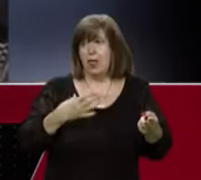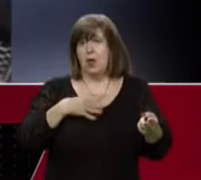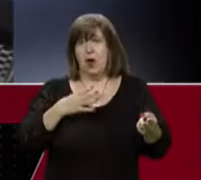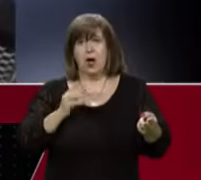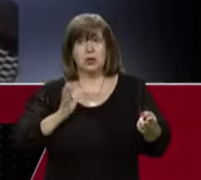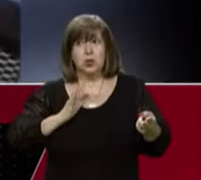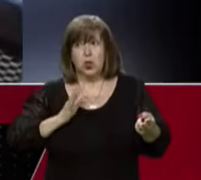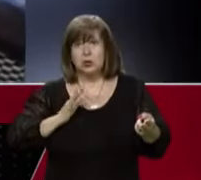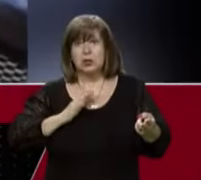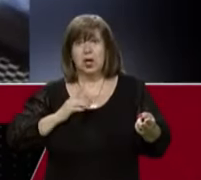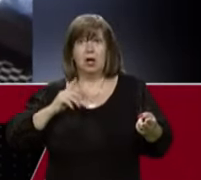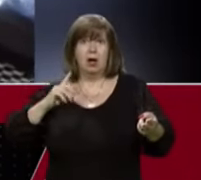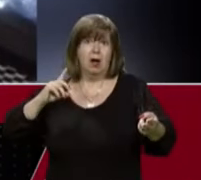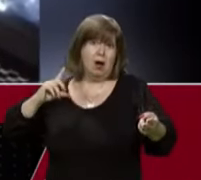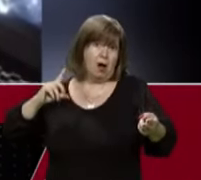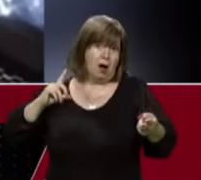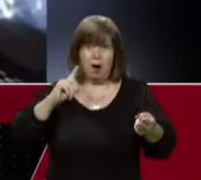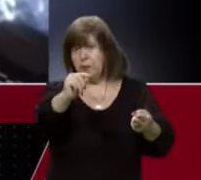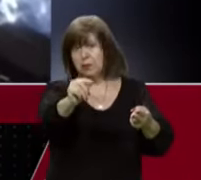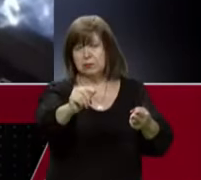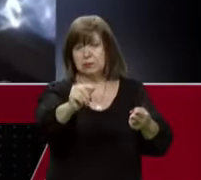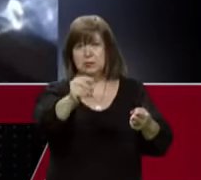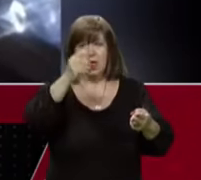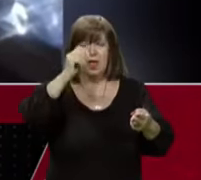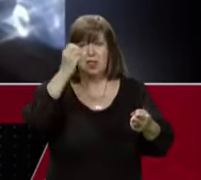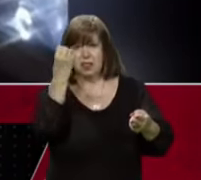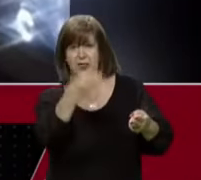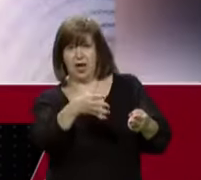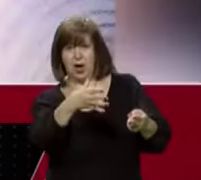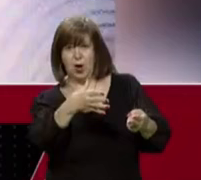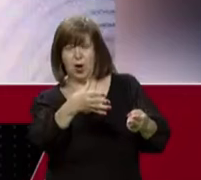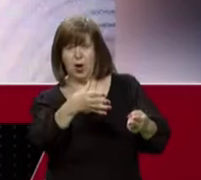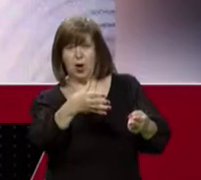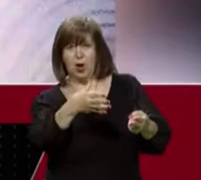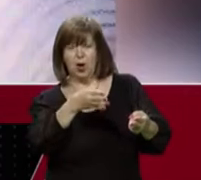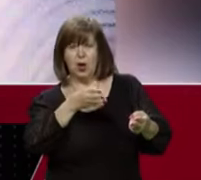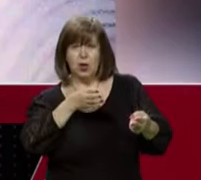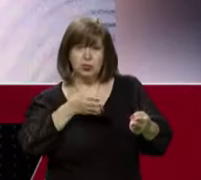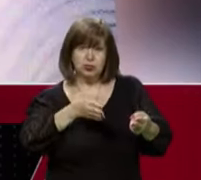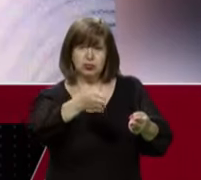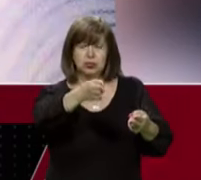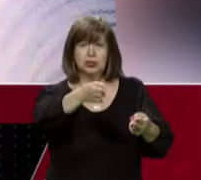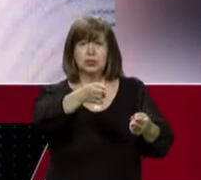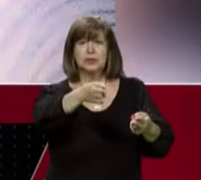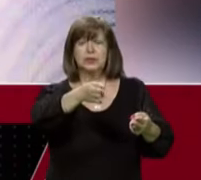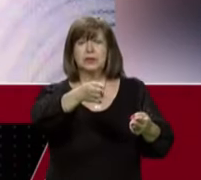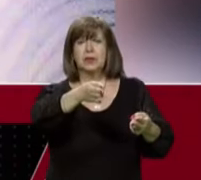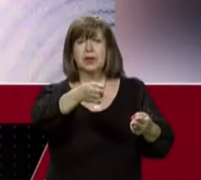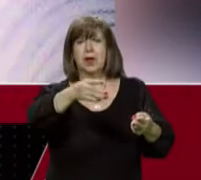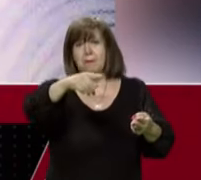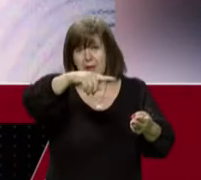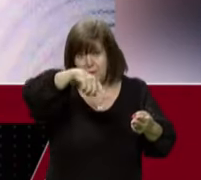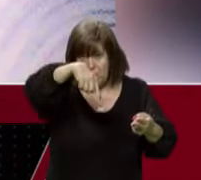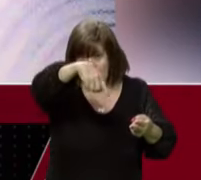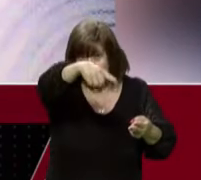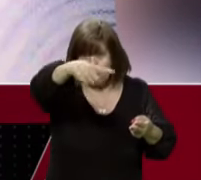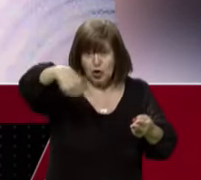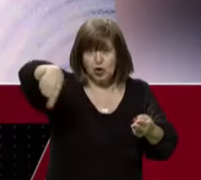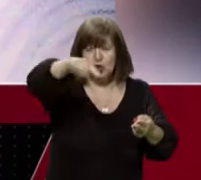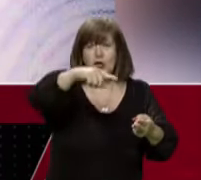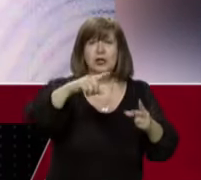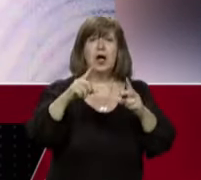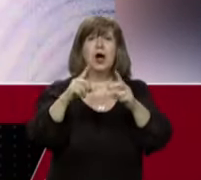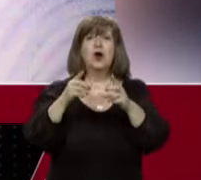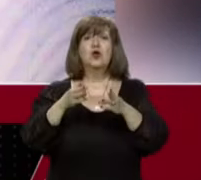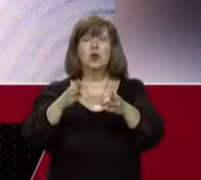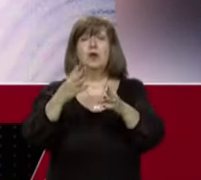situación, que la conductora decide hacer una vuelta. Aún no se establece si por la rotonda de ruta 40 o hizo